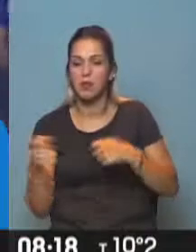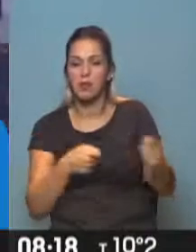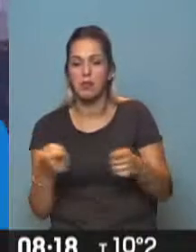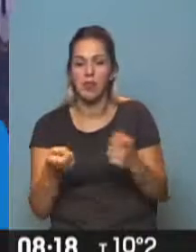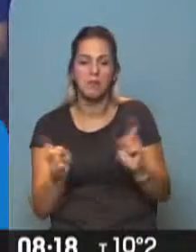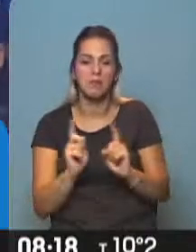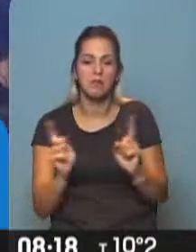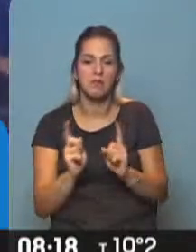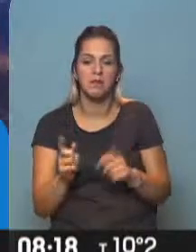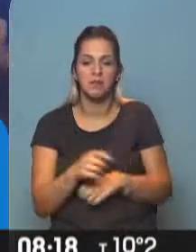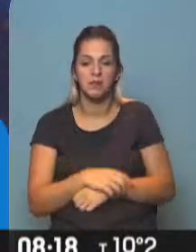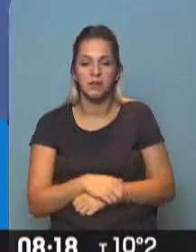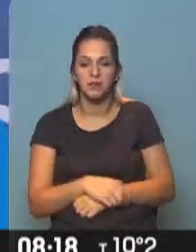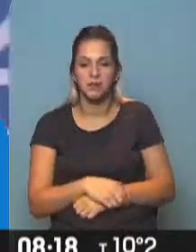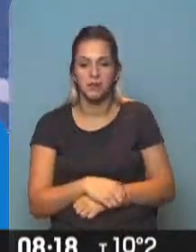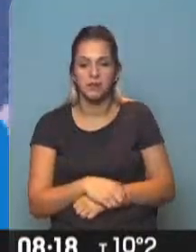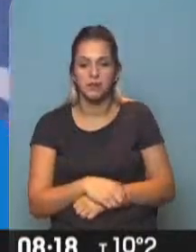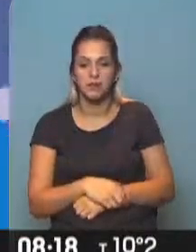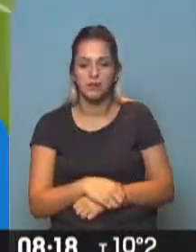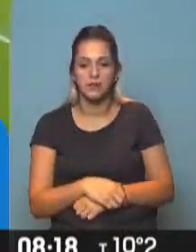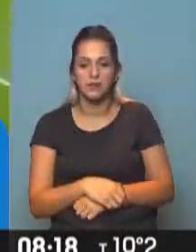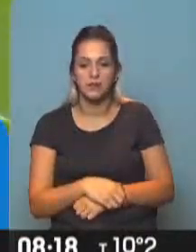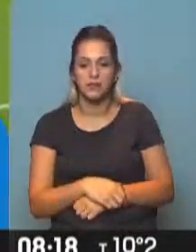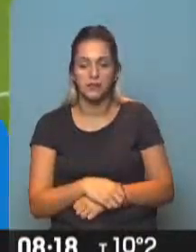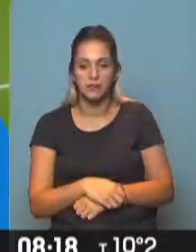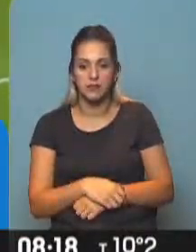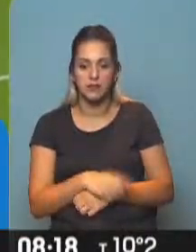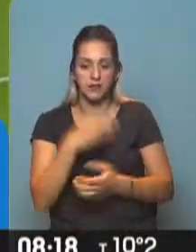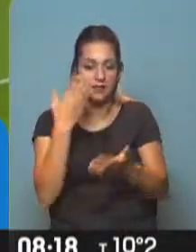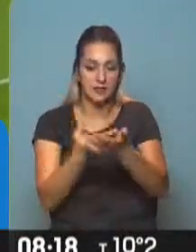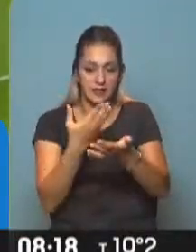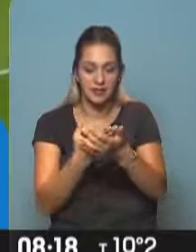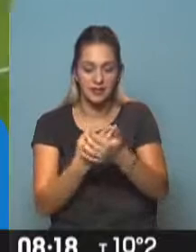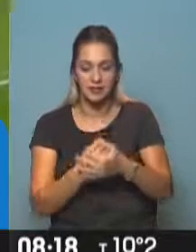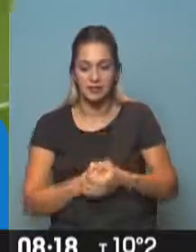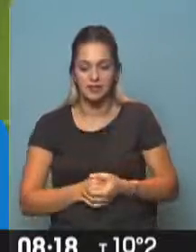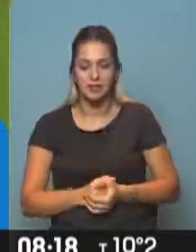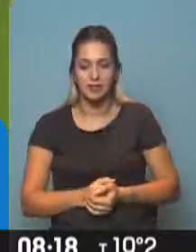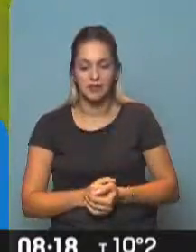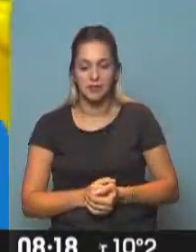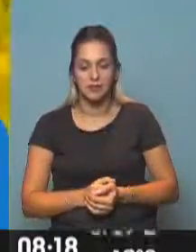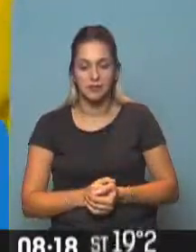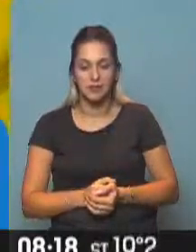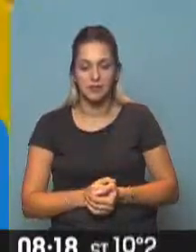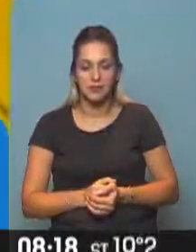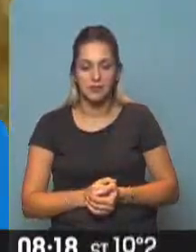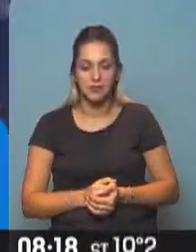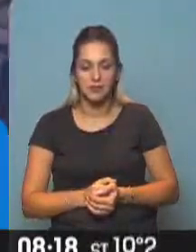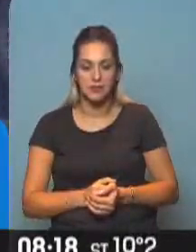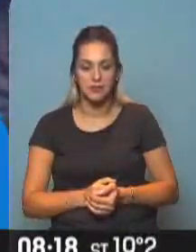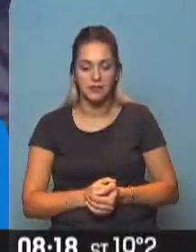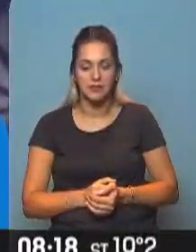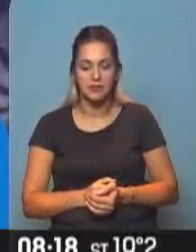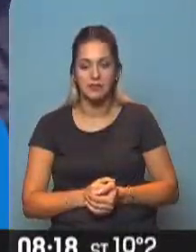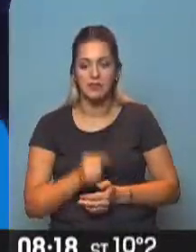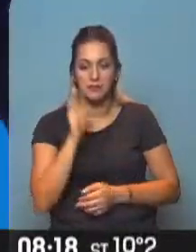demás. Allí el reclamo que tuvo que ver con prácticamente una caída, la cara de Carlos Tevez, de Pavón, que ya había abandonado el campo de